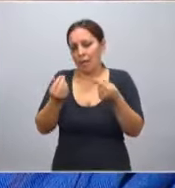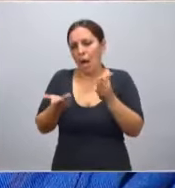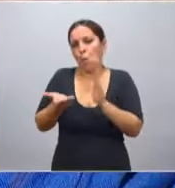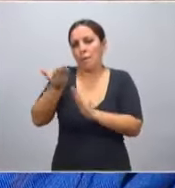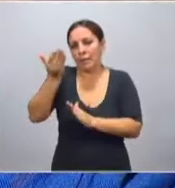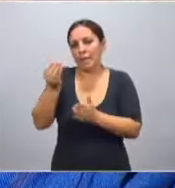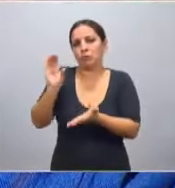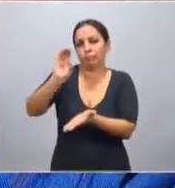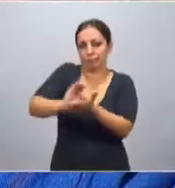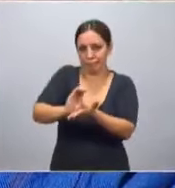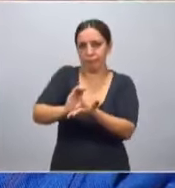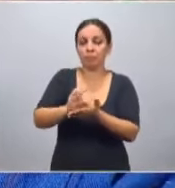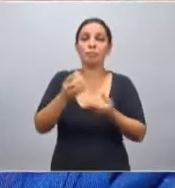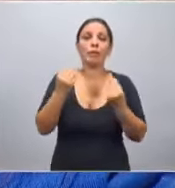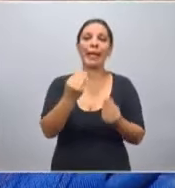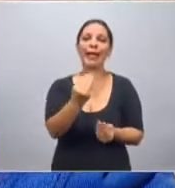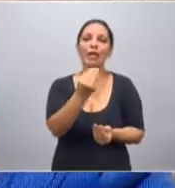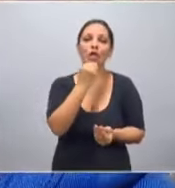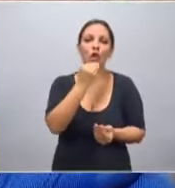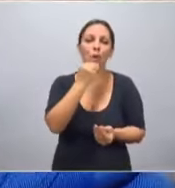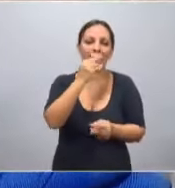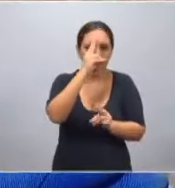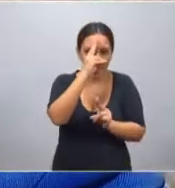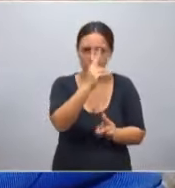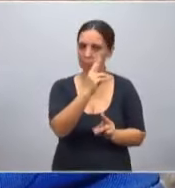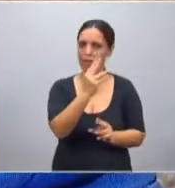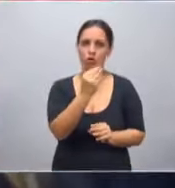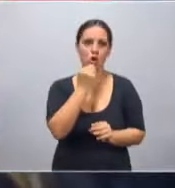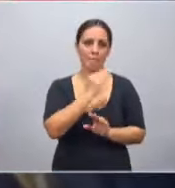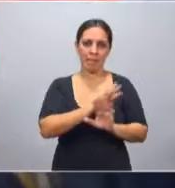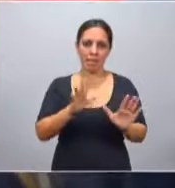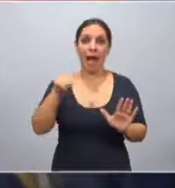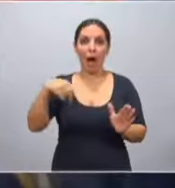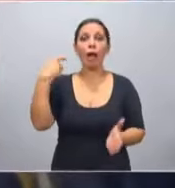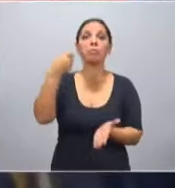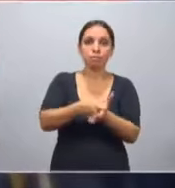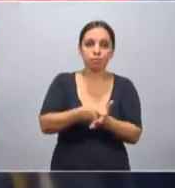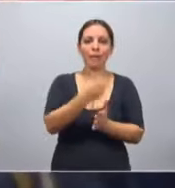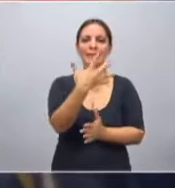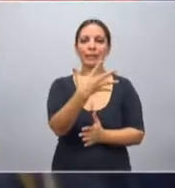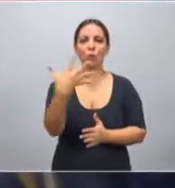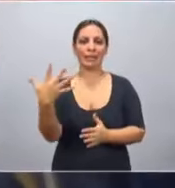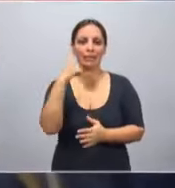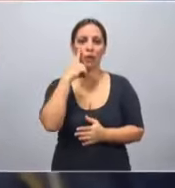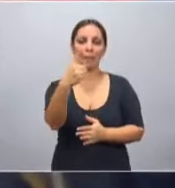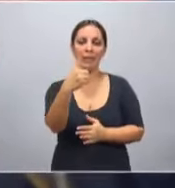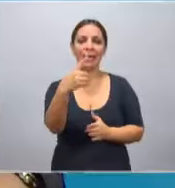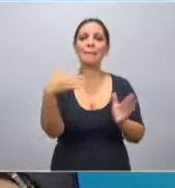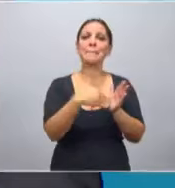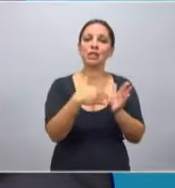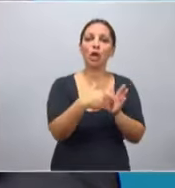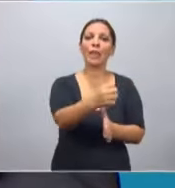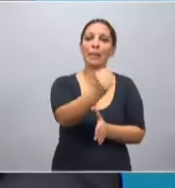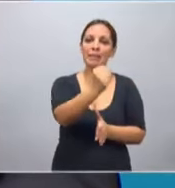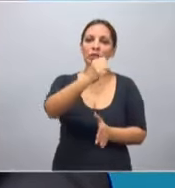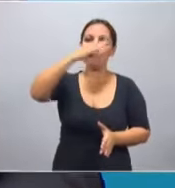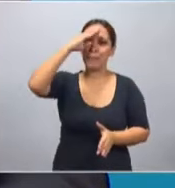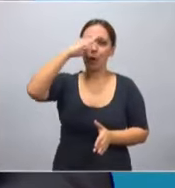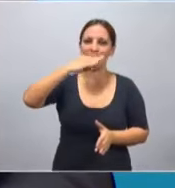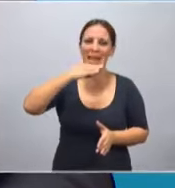porque la comida es la comida Así que estamos poniendo 55000 millones de pesos por mes presupuesto de la